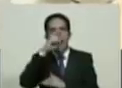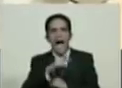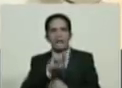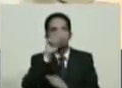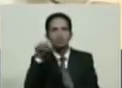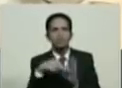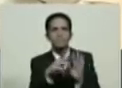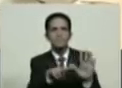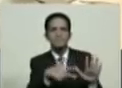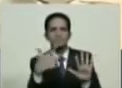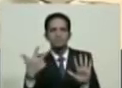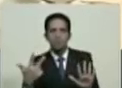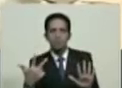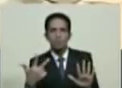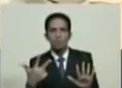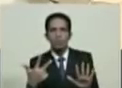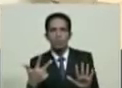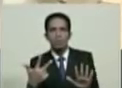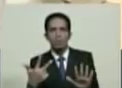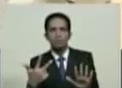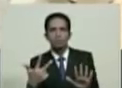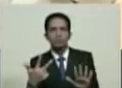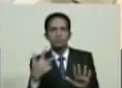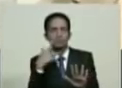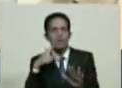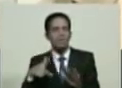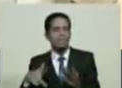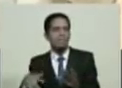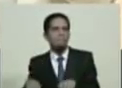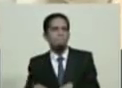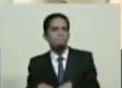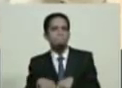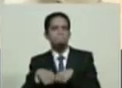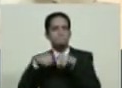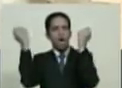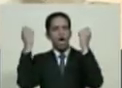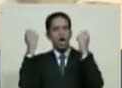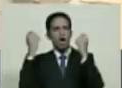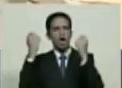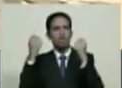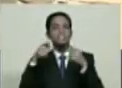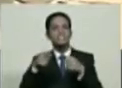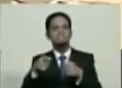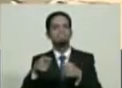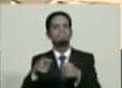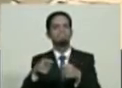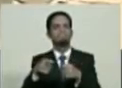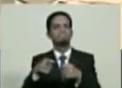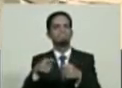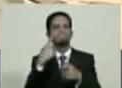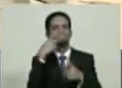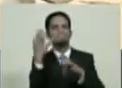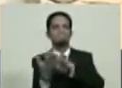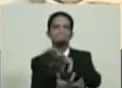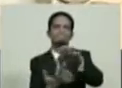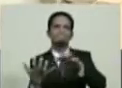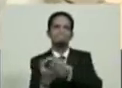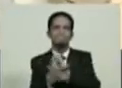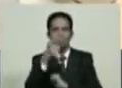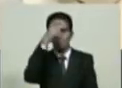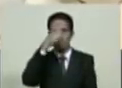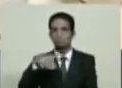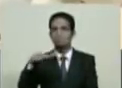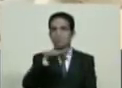2018 han sido saboteadas para causar malestar en la población, en